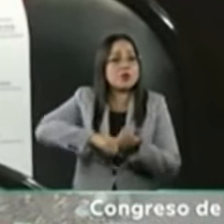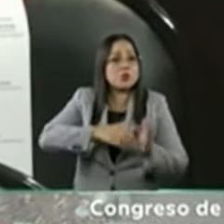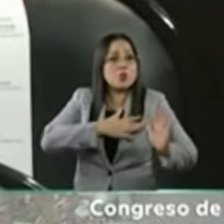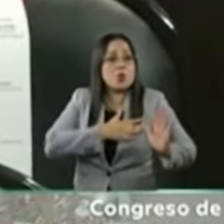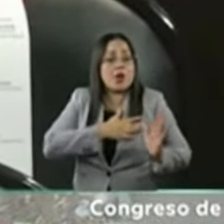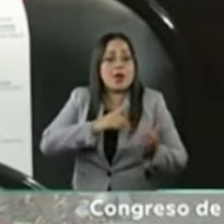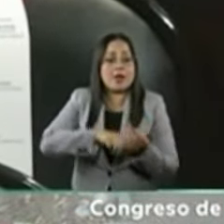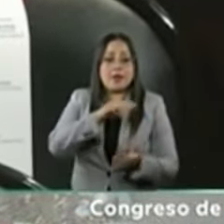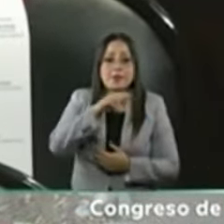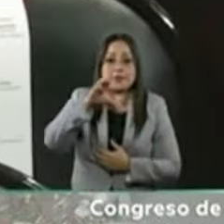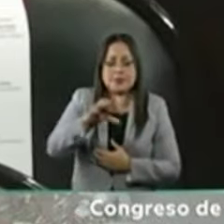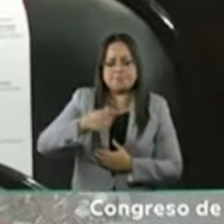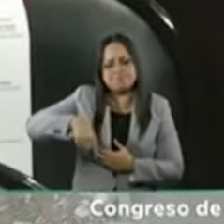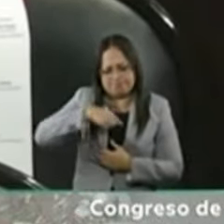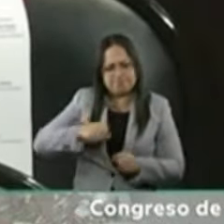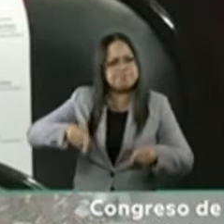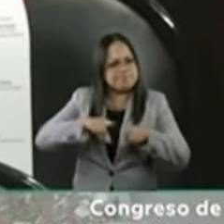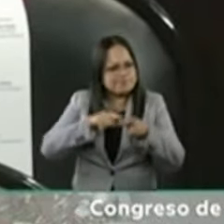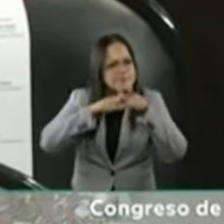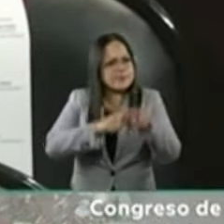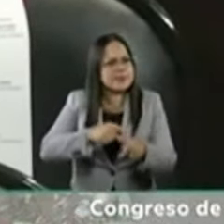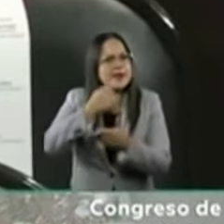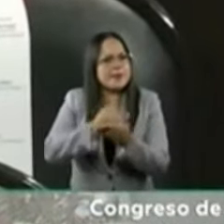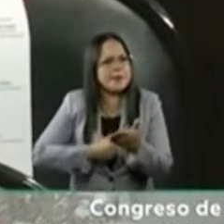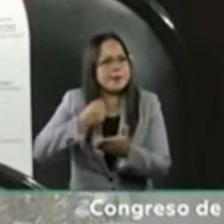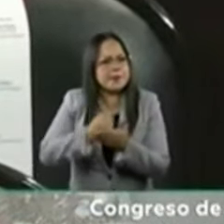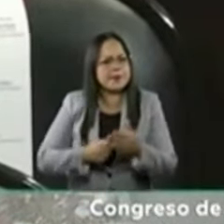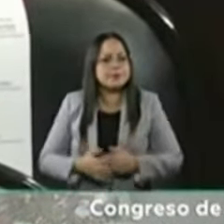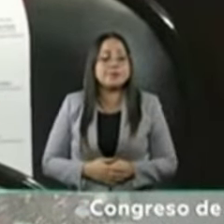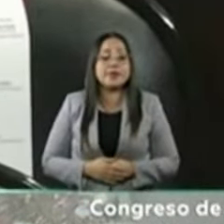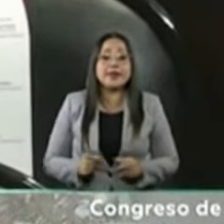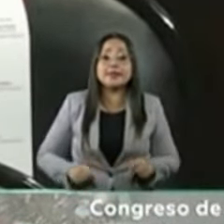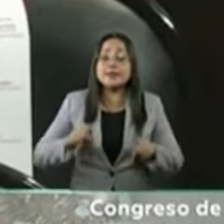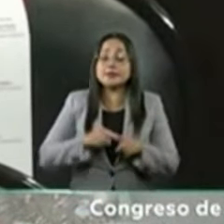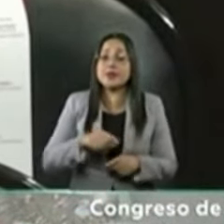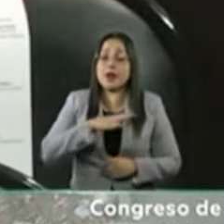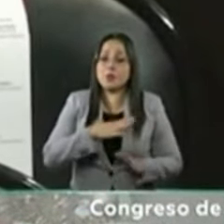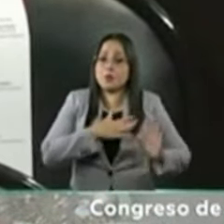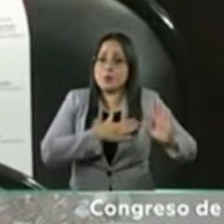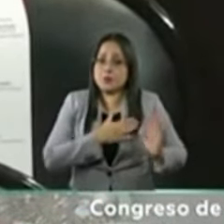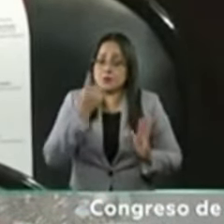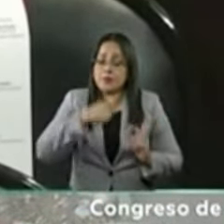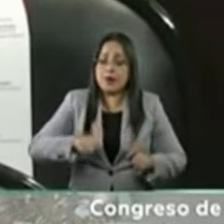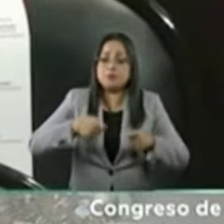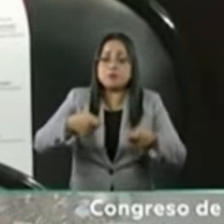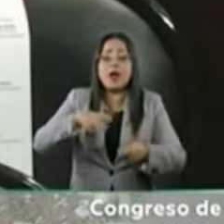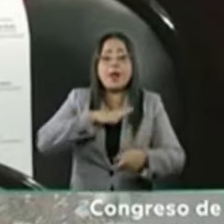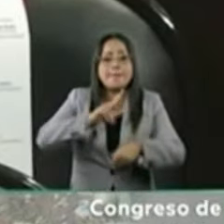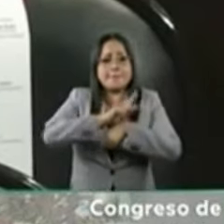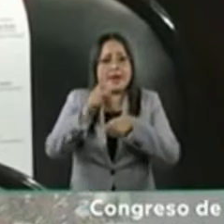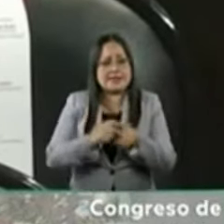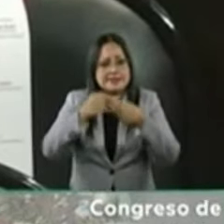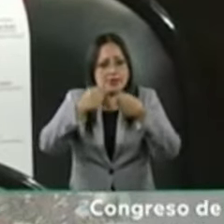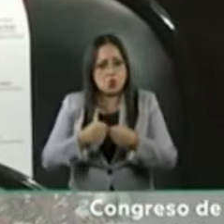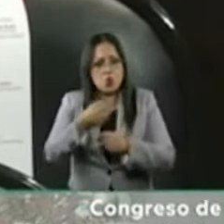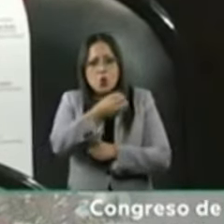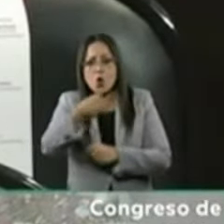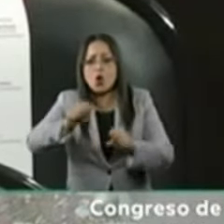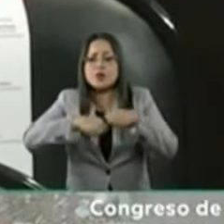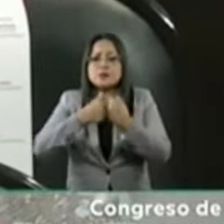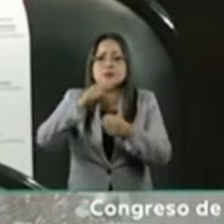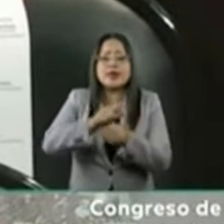en muchas partes del país. ¿Cómo se va a implementar esa polémica reforma al Poder Judicial que pues